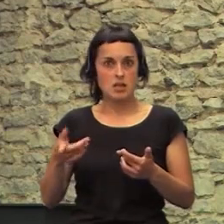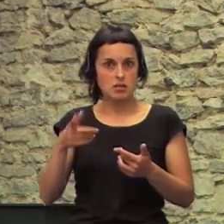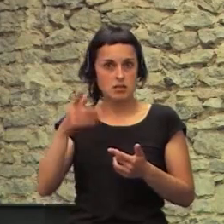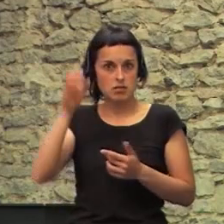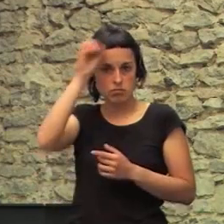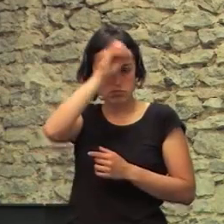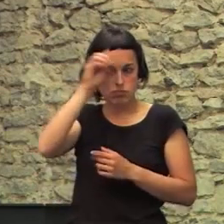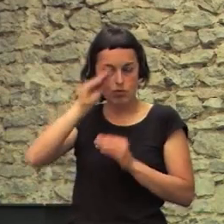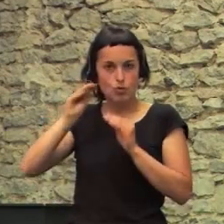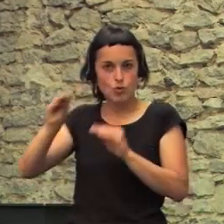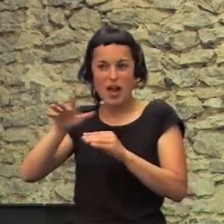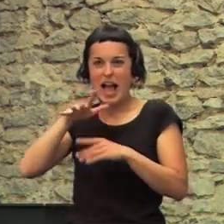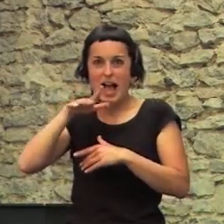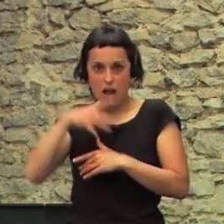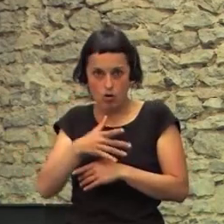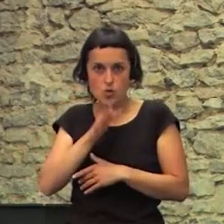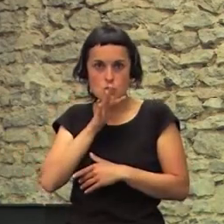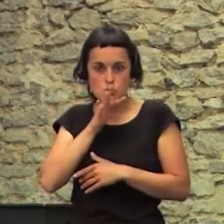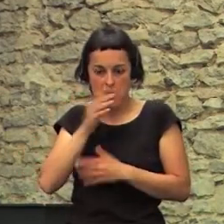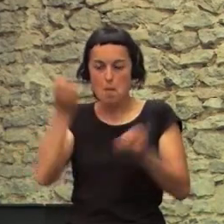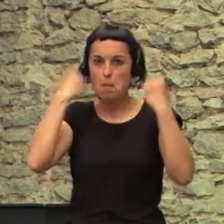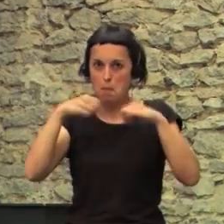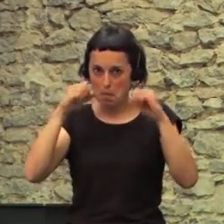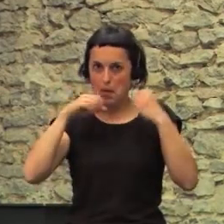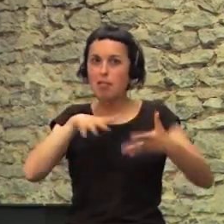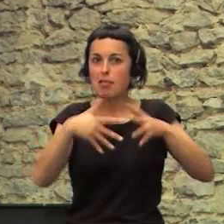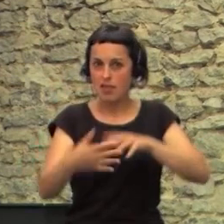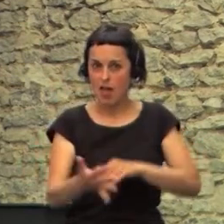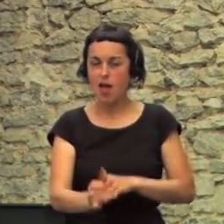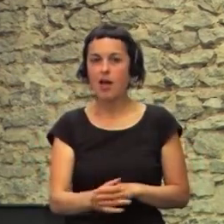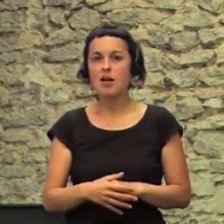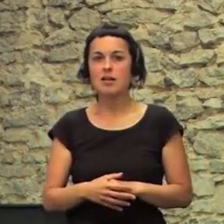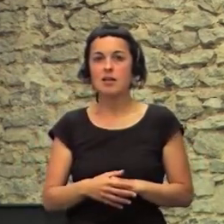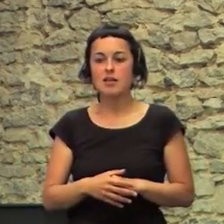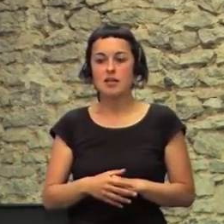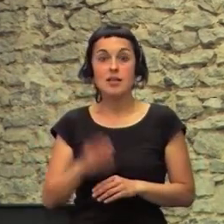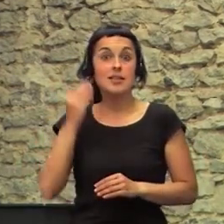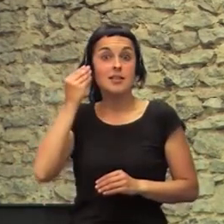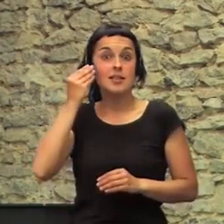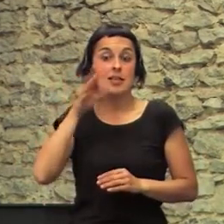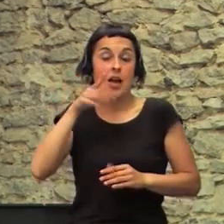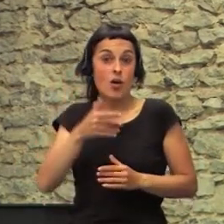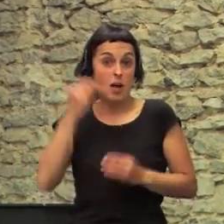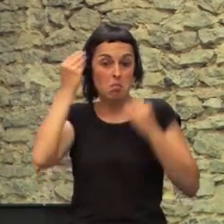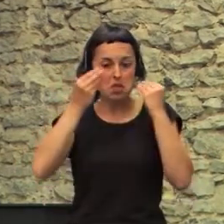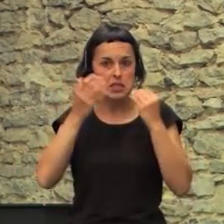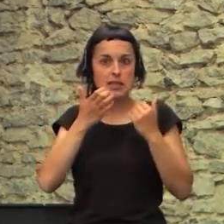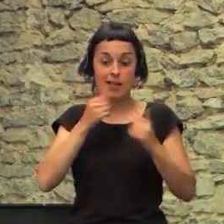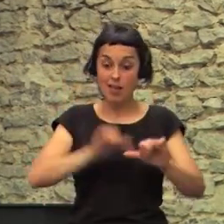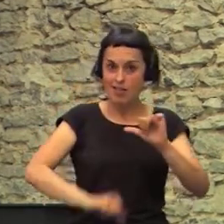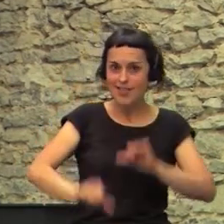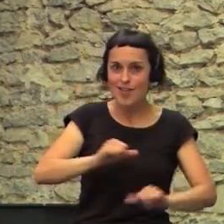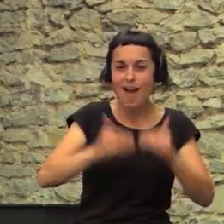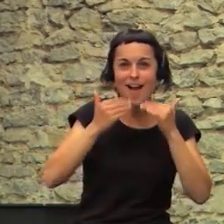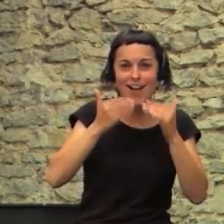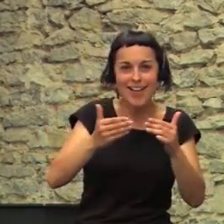en las prácticas. Digamos, todavía se piensa que las intervenciones, que la cirugía borrará todo